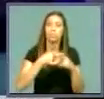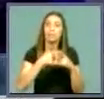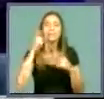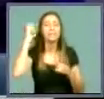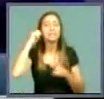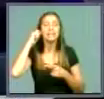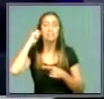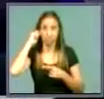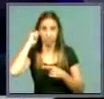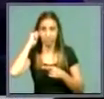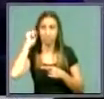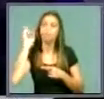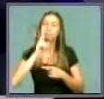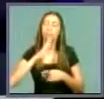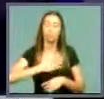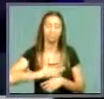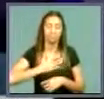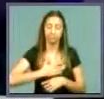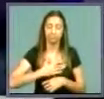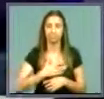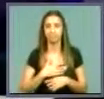años de democracia. Sí, muy contenta